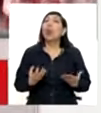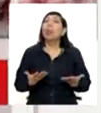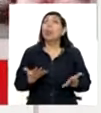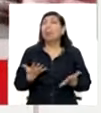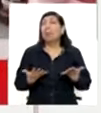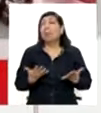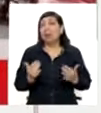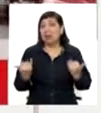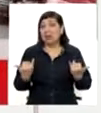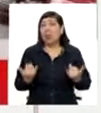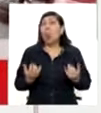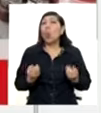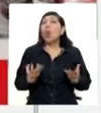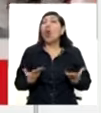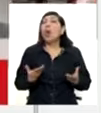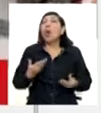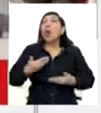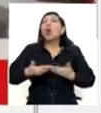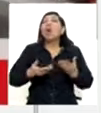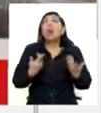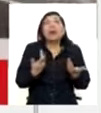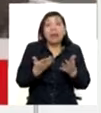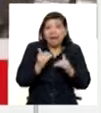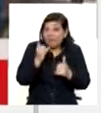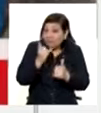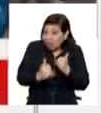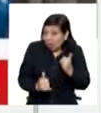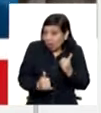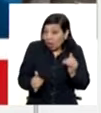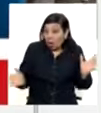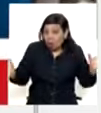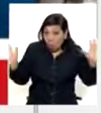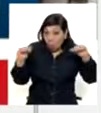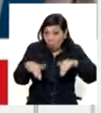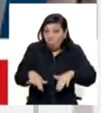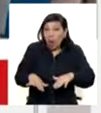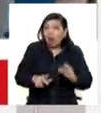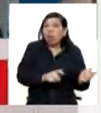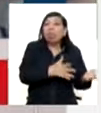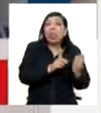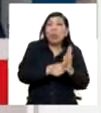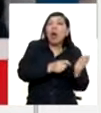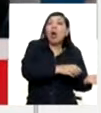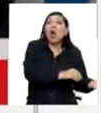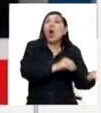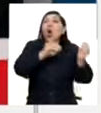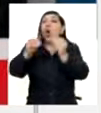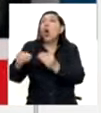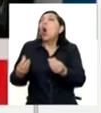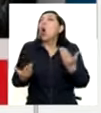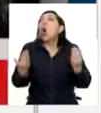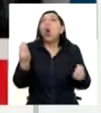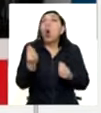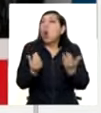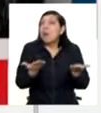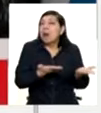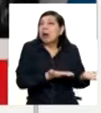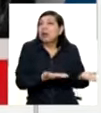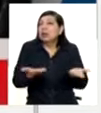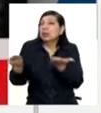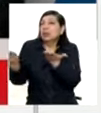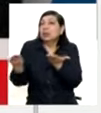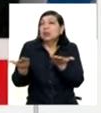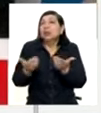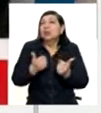menos aproximadamente tenemos y cuál va a ser el proceso de entrega? Porque una vez de que se acopia en este lugar, ¿a dónde lo trasladan? ¿Cómo se va a ejecutar el envío a